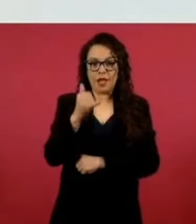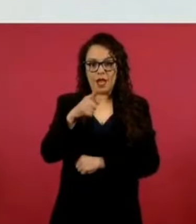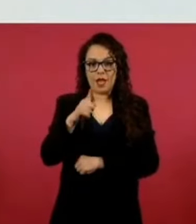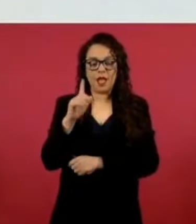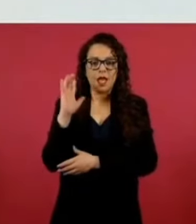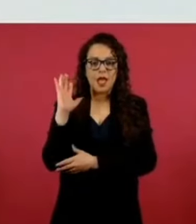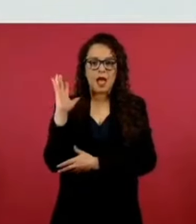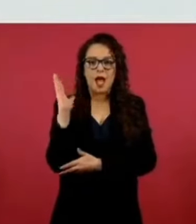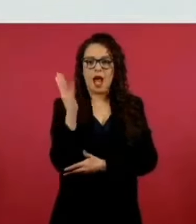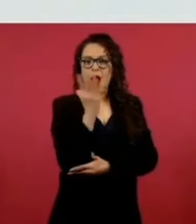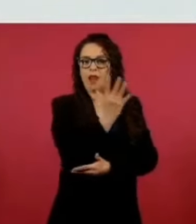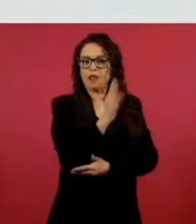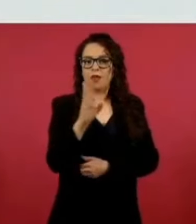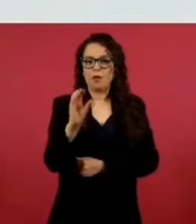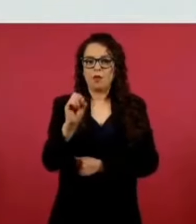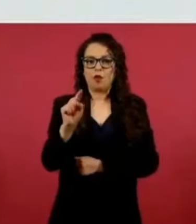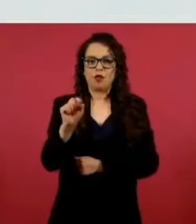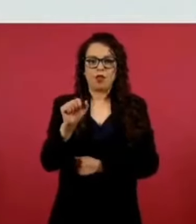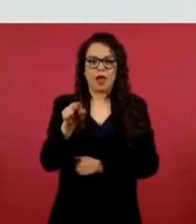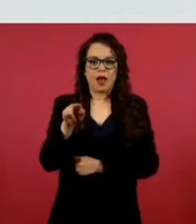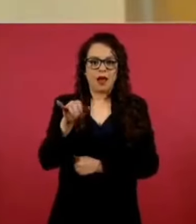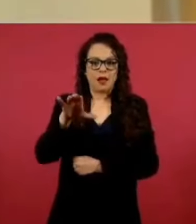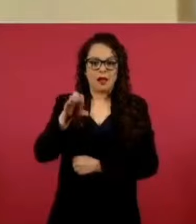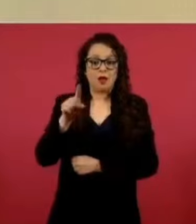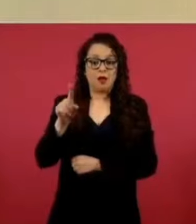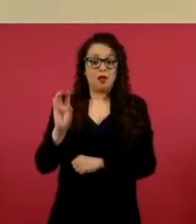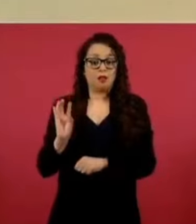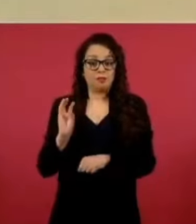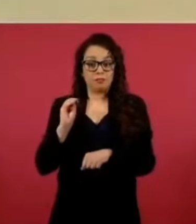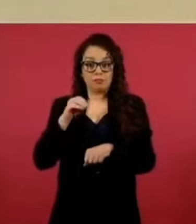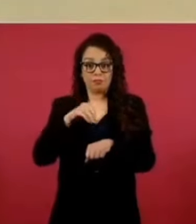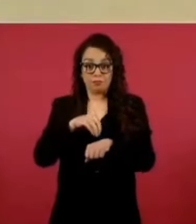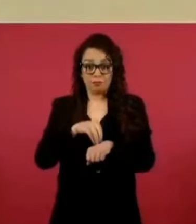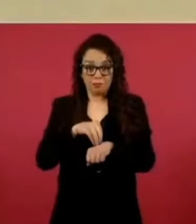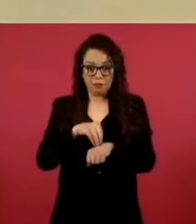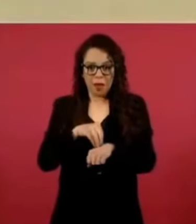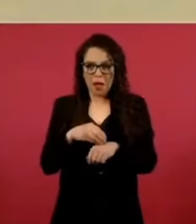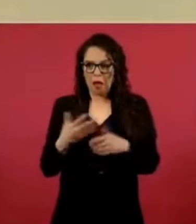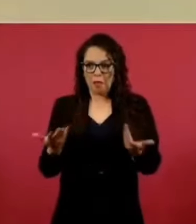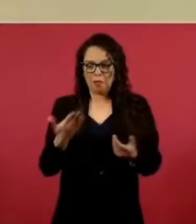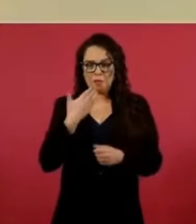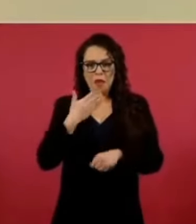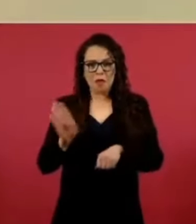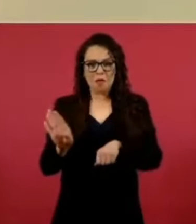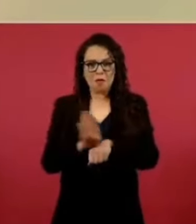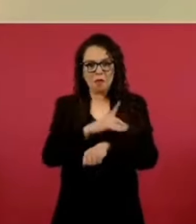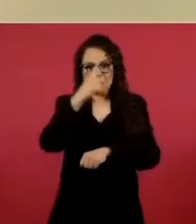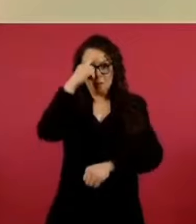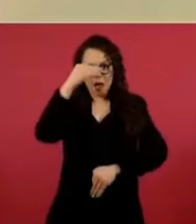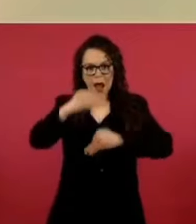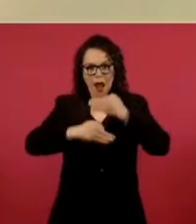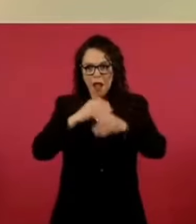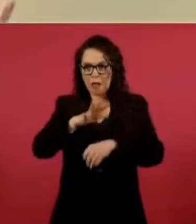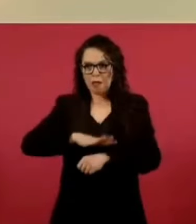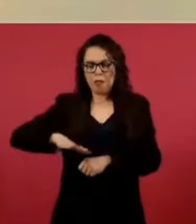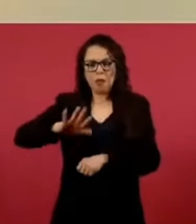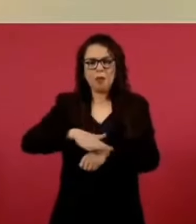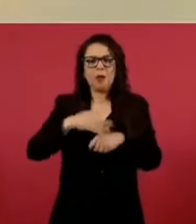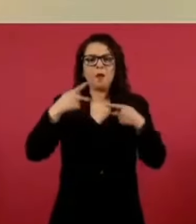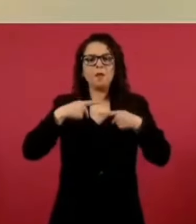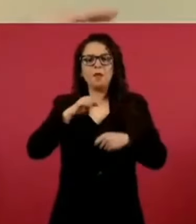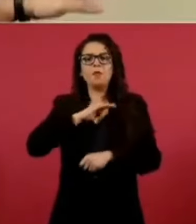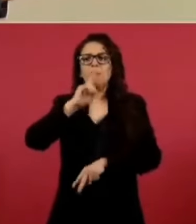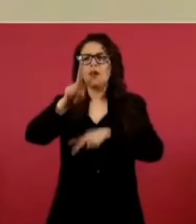que se integra como un valor agregado Pues a todos nosotros a toda la ciudadanía que podrá degustar disfrutar de este Jardín